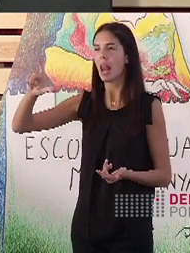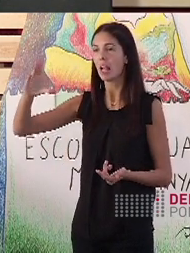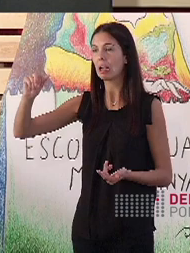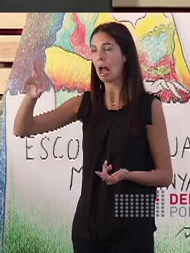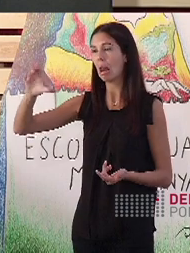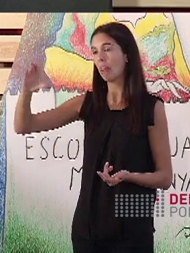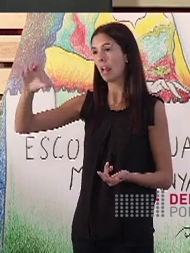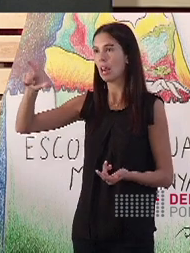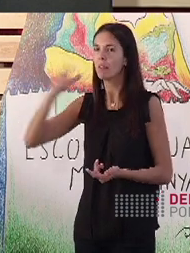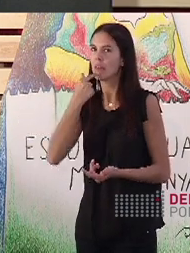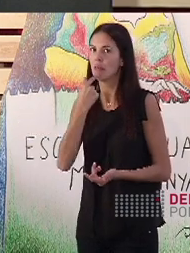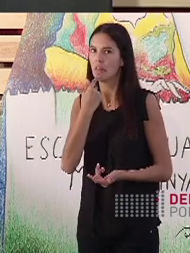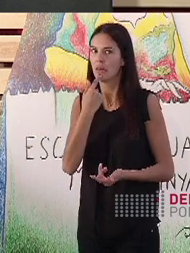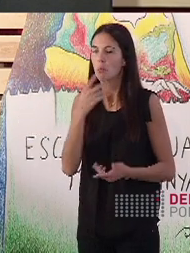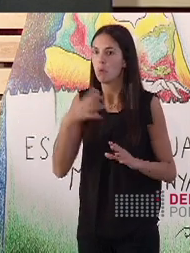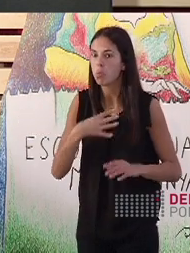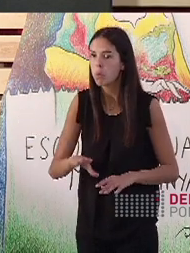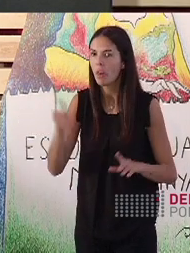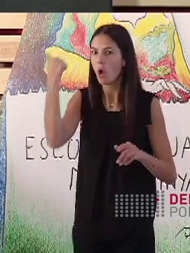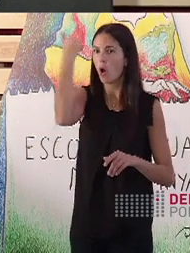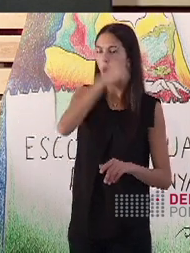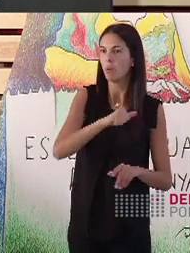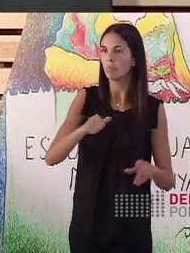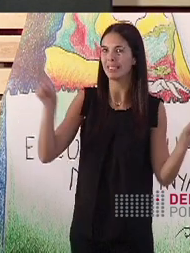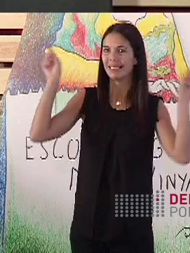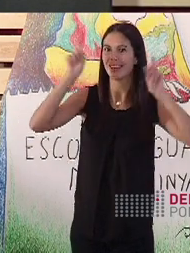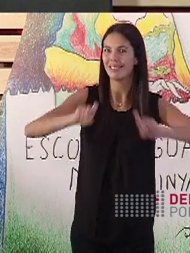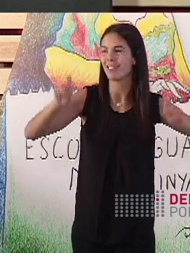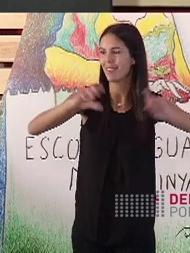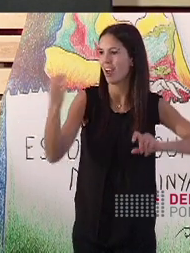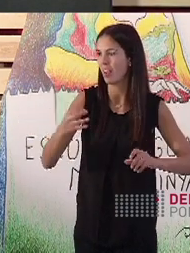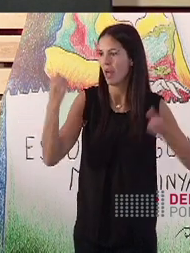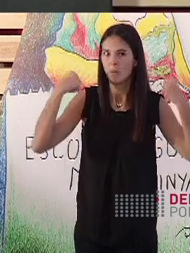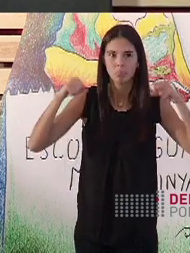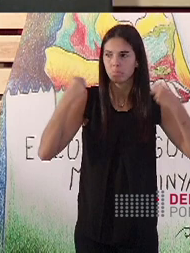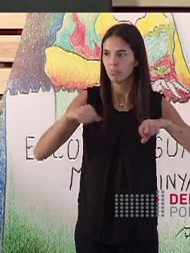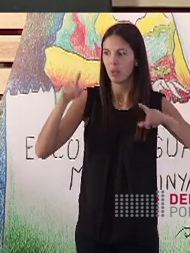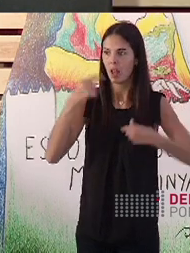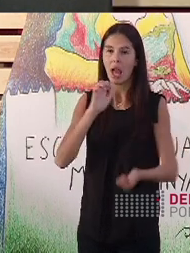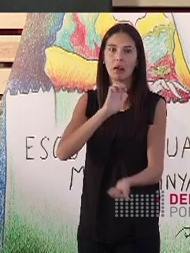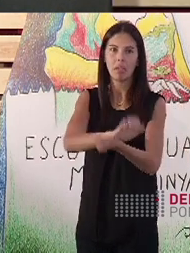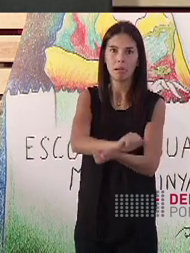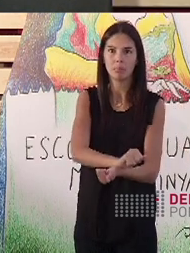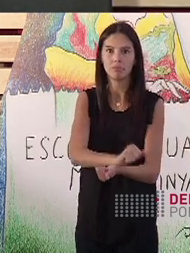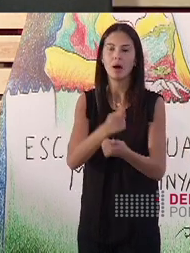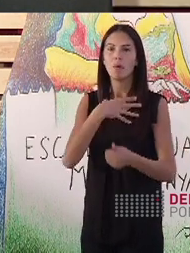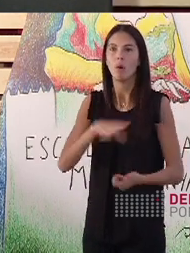si es que quizás hay que encerrar a los hombres, ¿no? Porque si no son capaces de hacerse cargo de